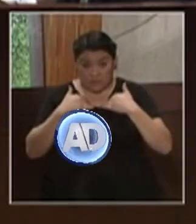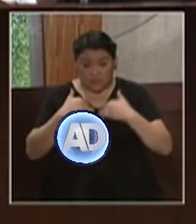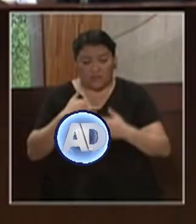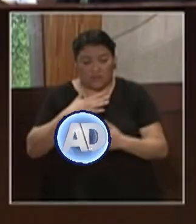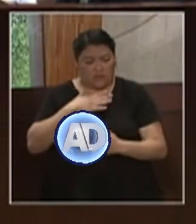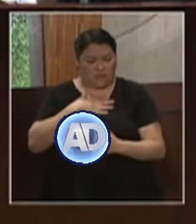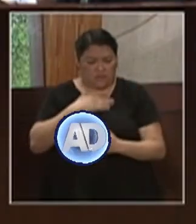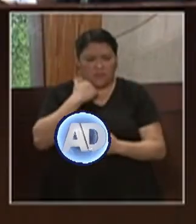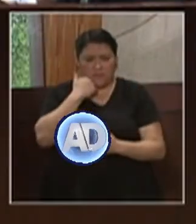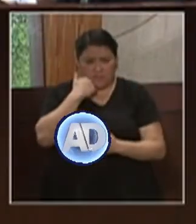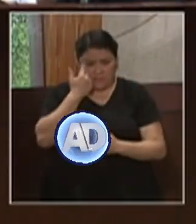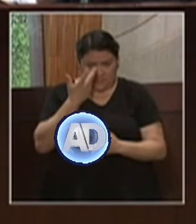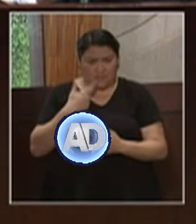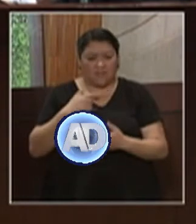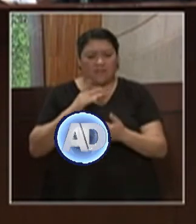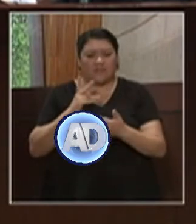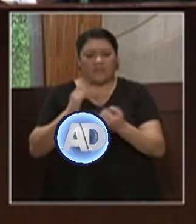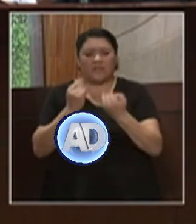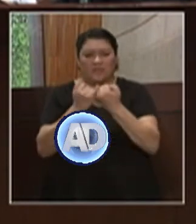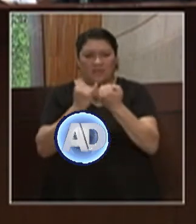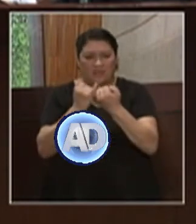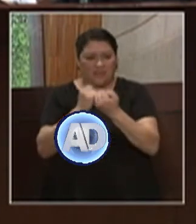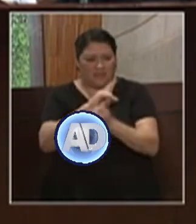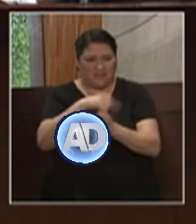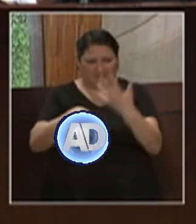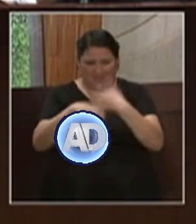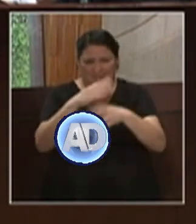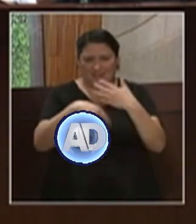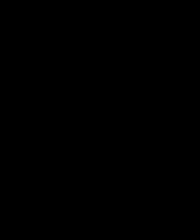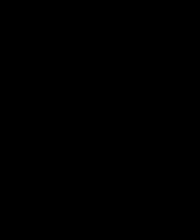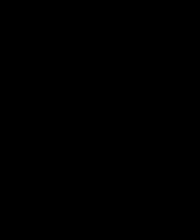canal judicial josé luís guerra garcía